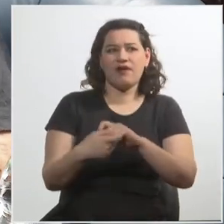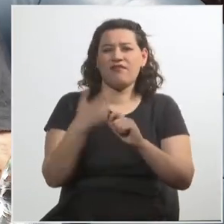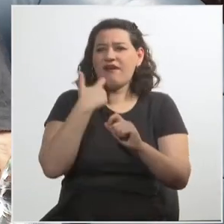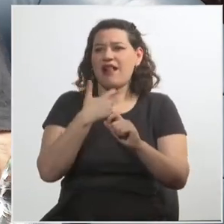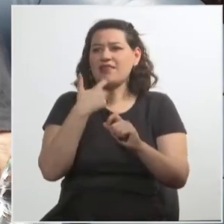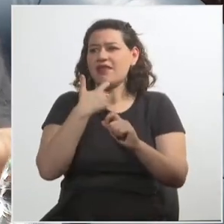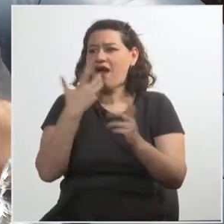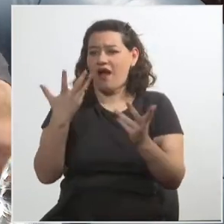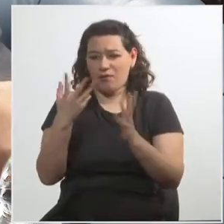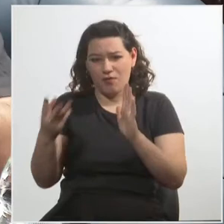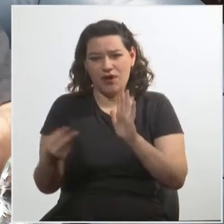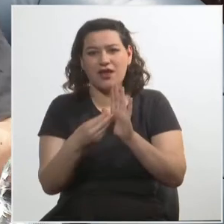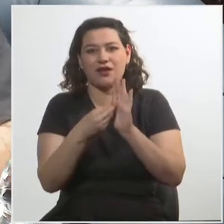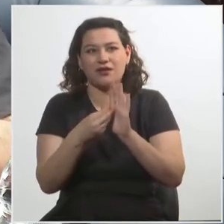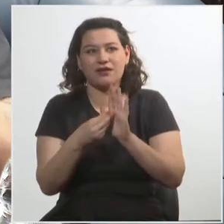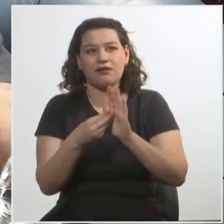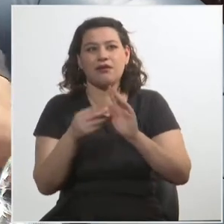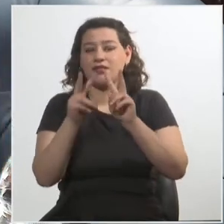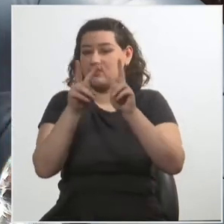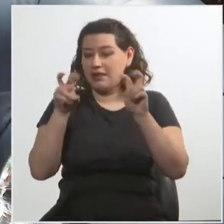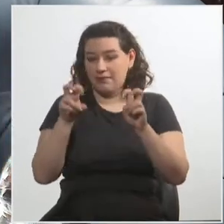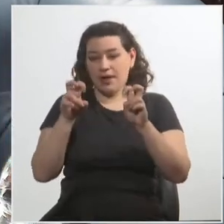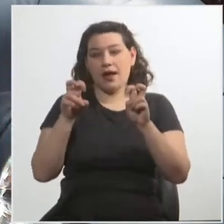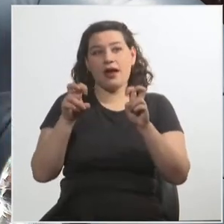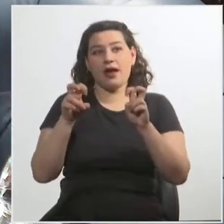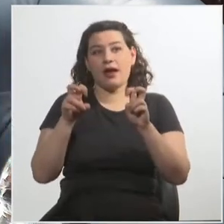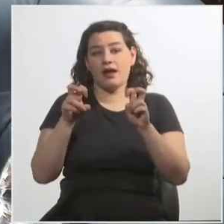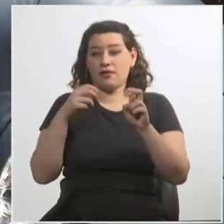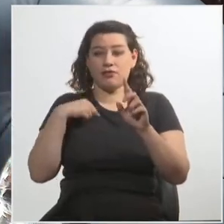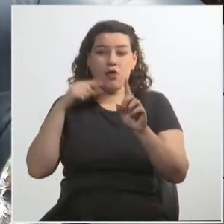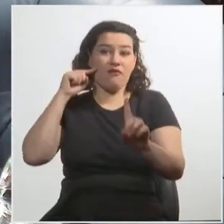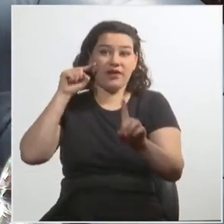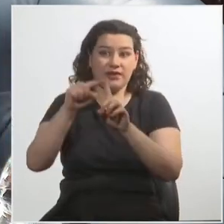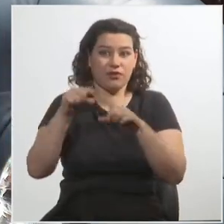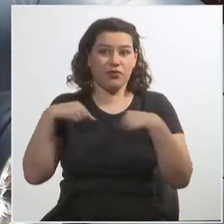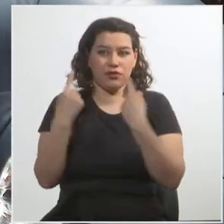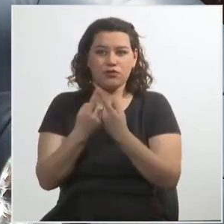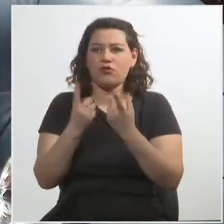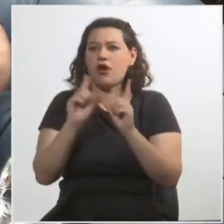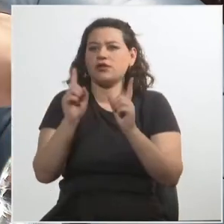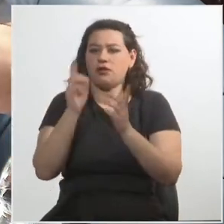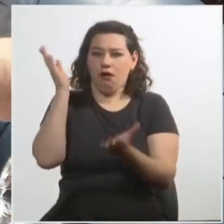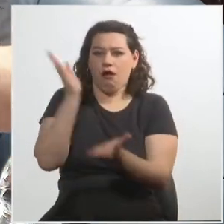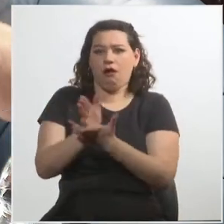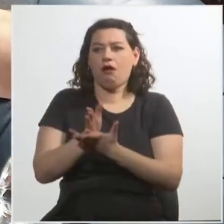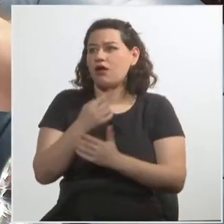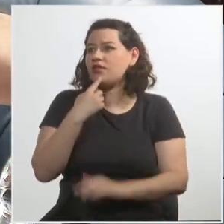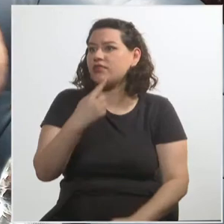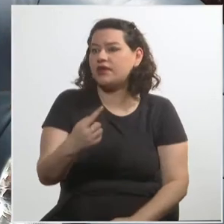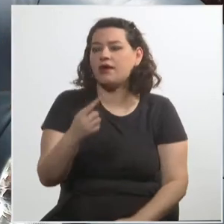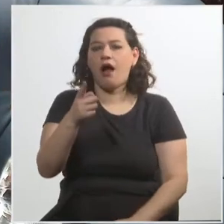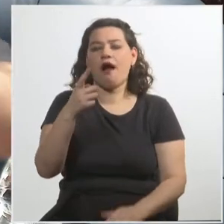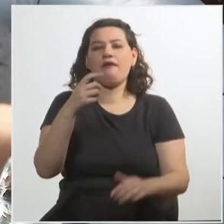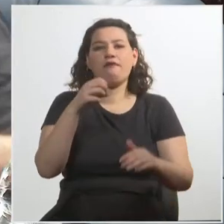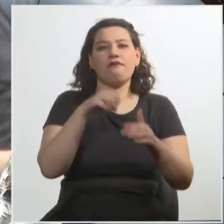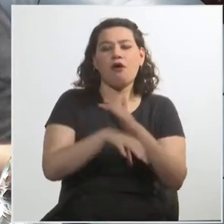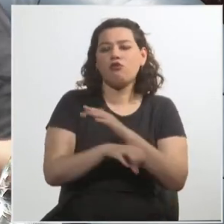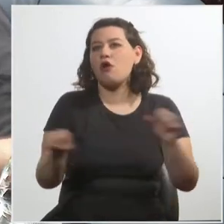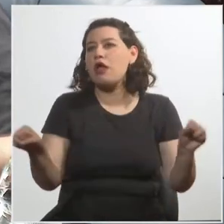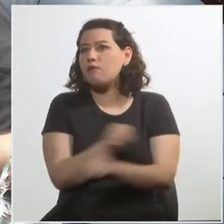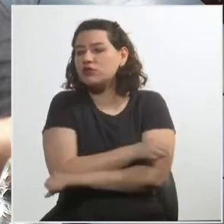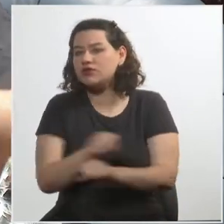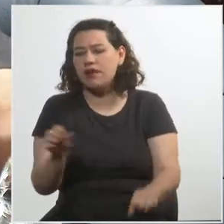falta una pata ahí desde el punto de vista del diseño de lo que buscamos no estamos planteando algo rígido que diga haga que el fondo sea imposible